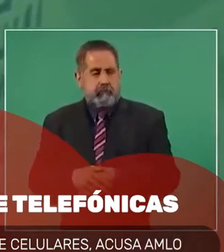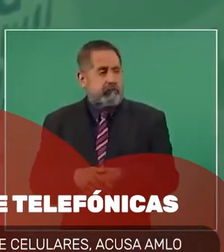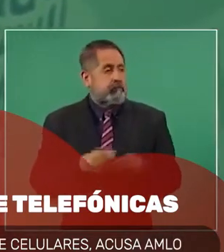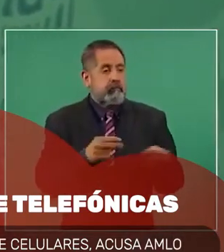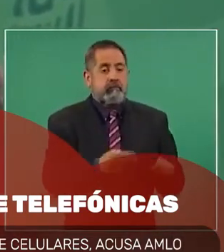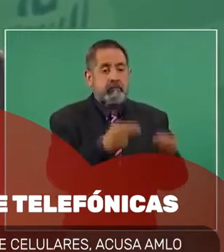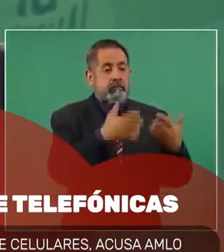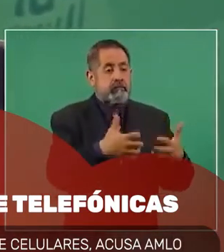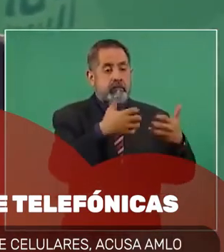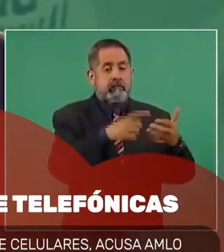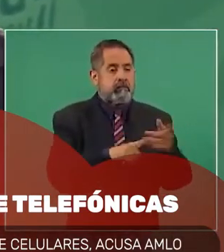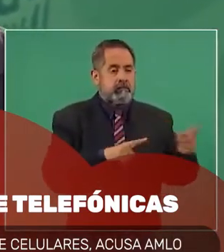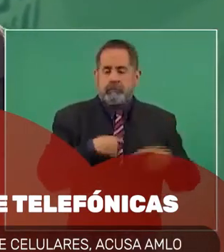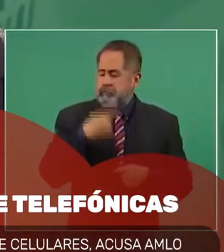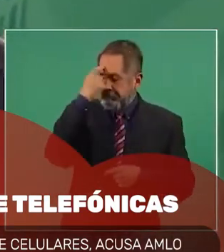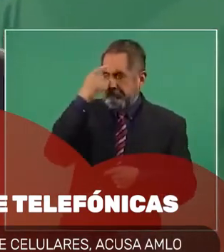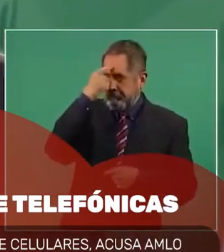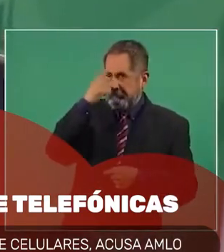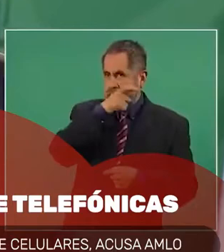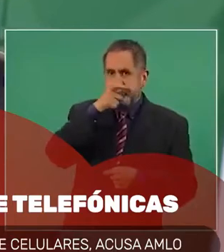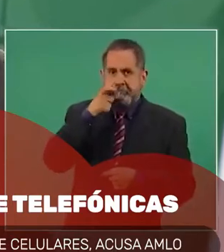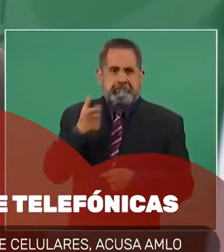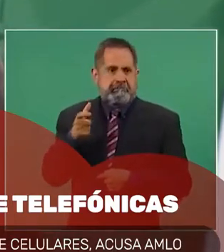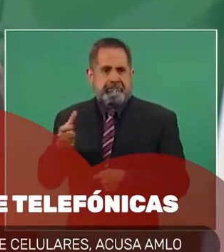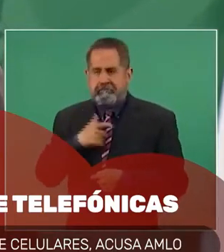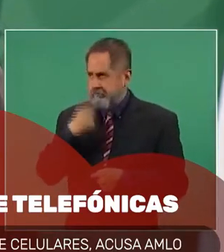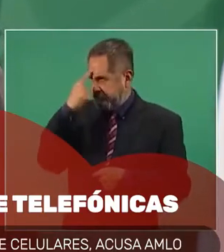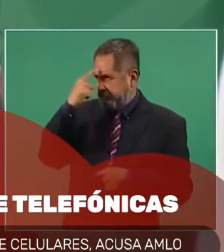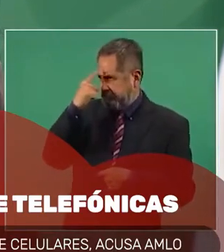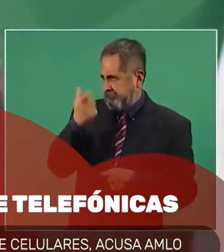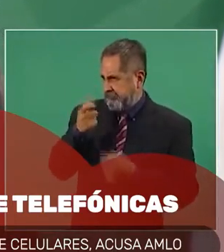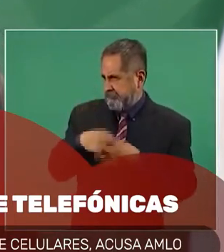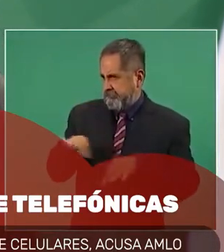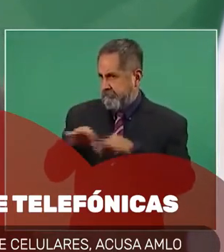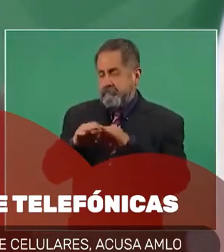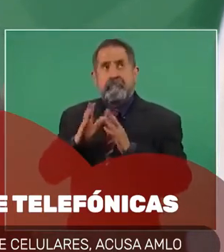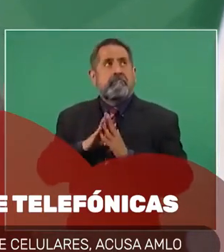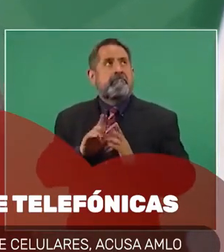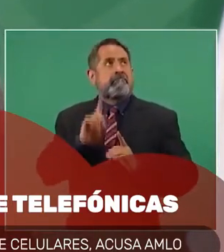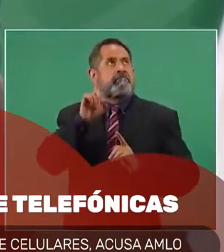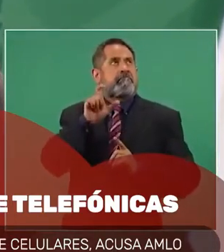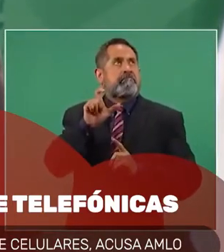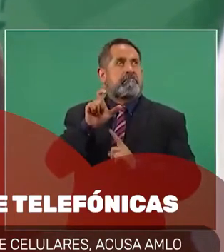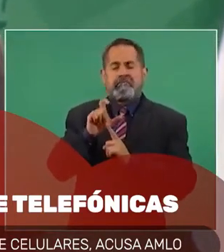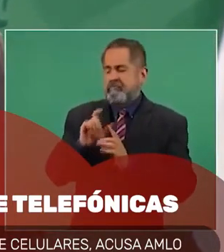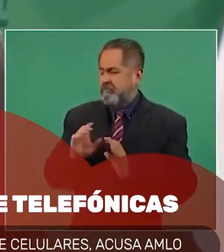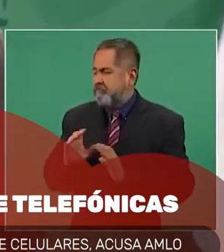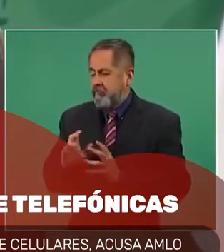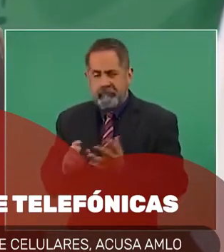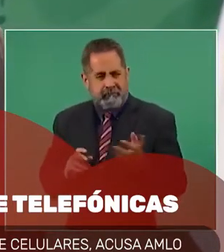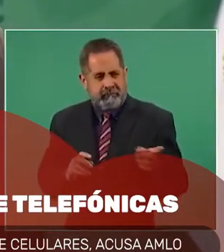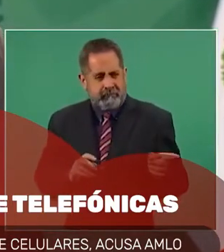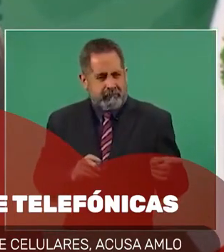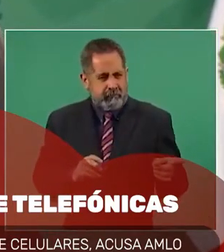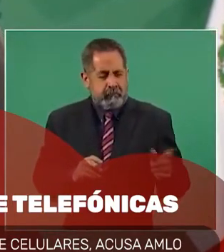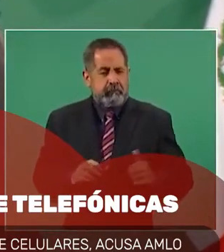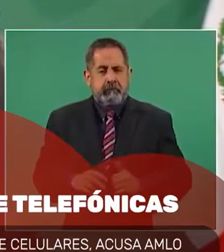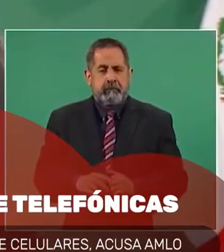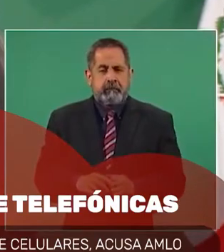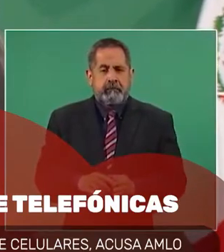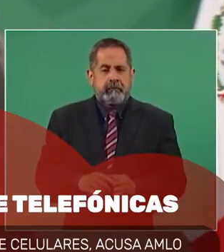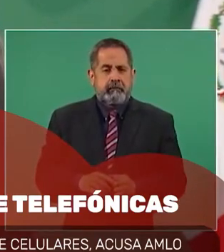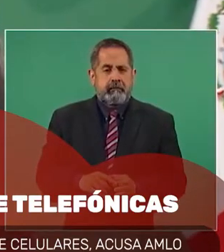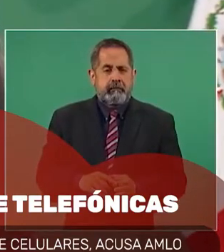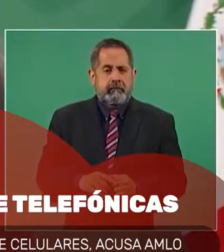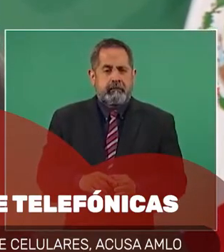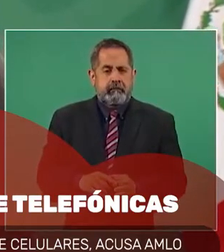Nacional de Transparencia, Acceso a la Información y Protección de Datos Personales, INAI, de presentar una acción de inconstitucionalidad